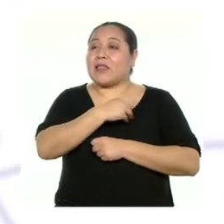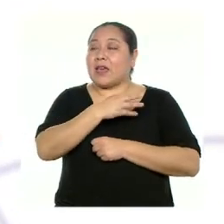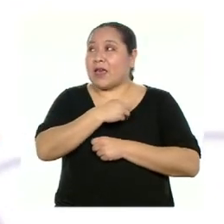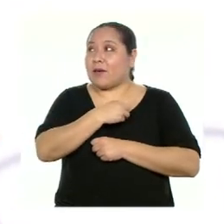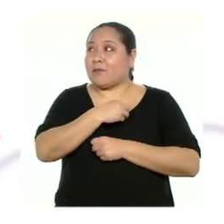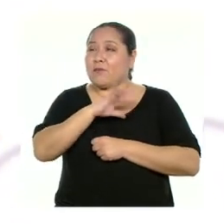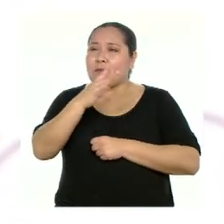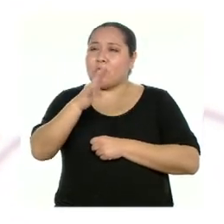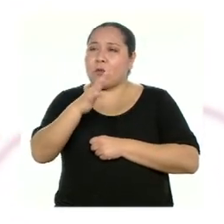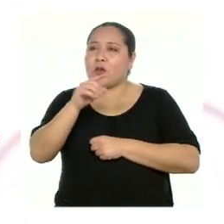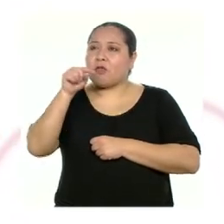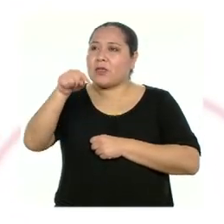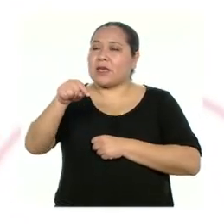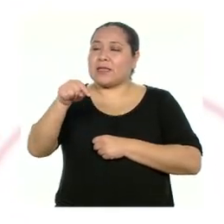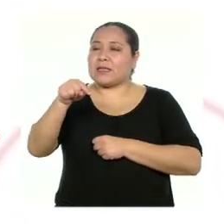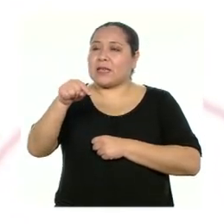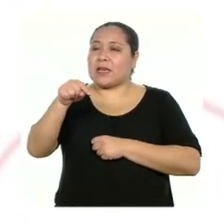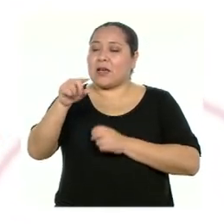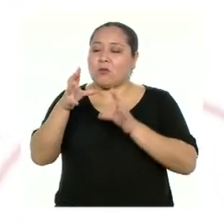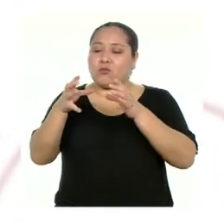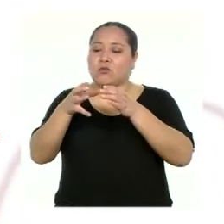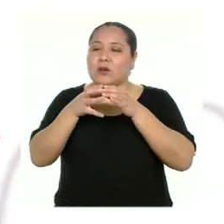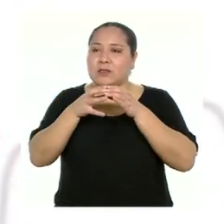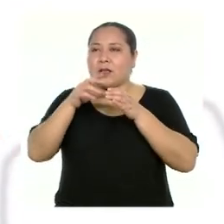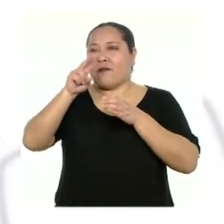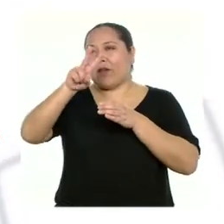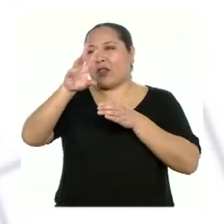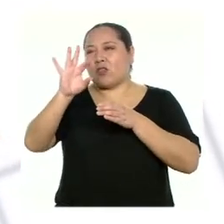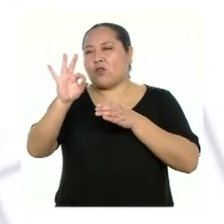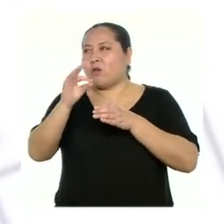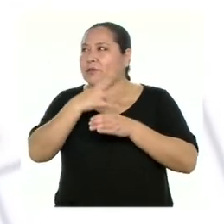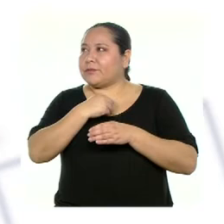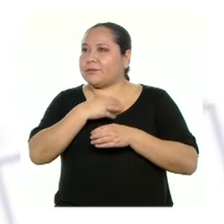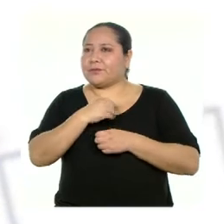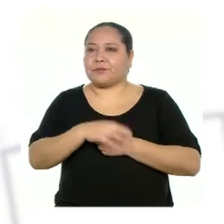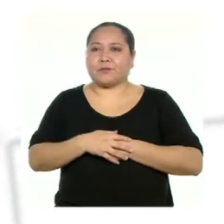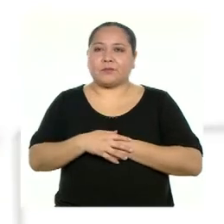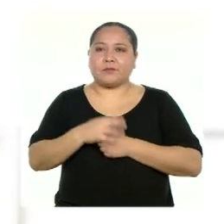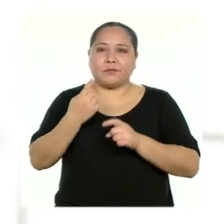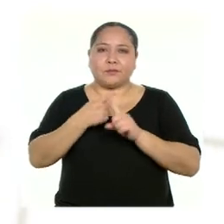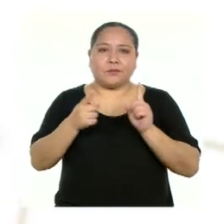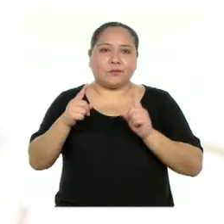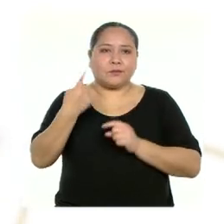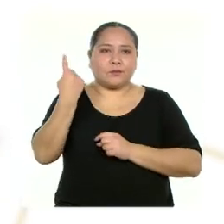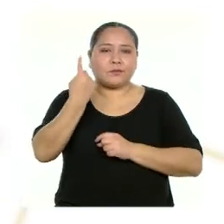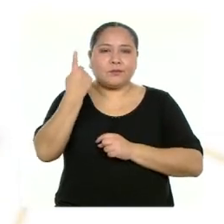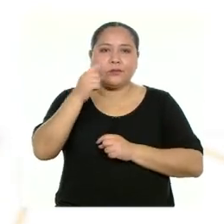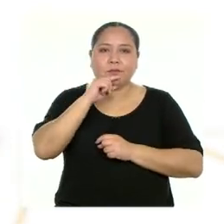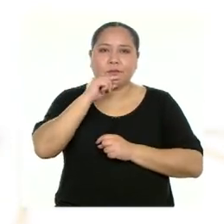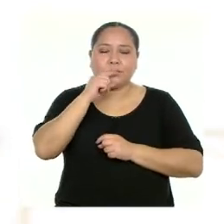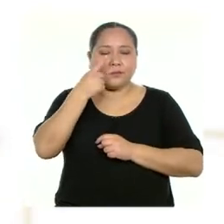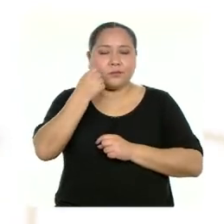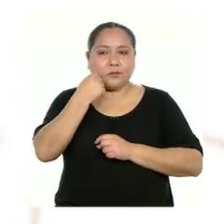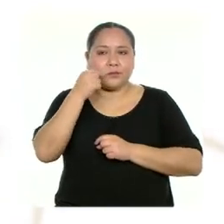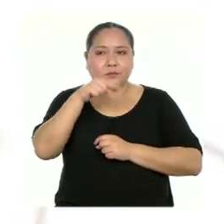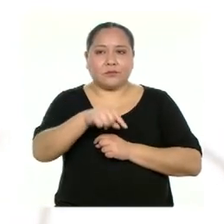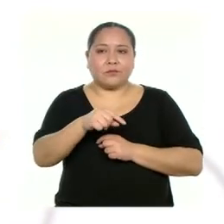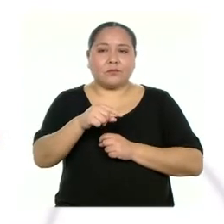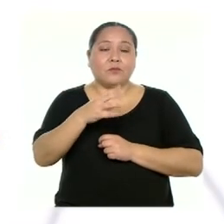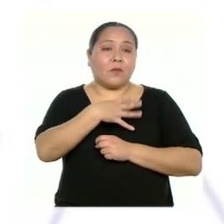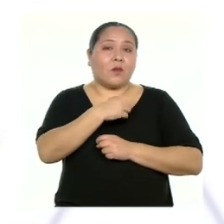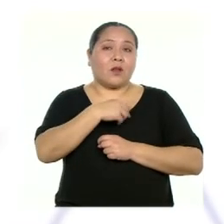de 29 años. Pero si consideramos solo a las personas de género masculino, su edad promedio fue de